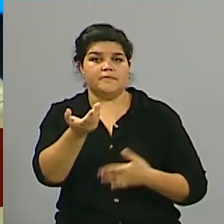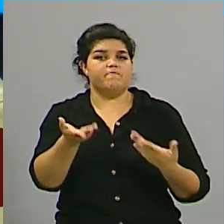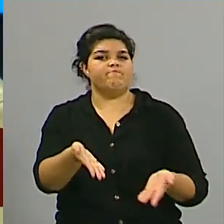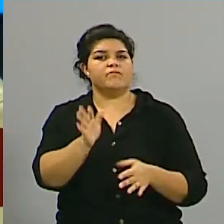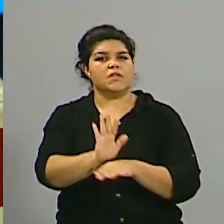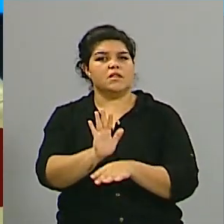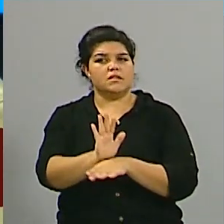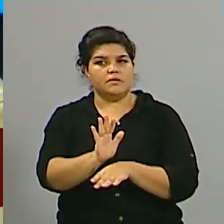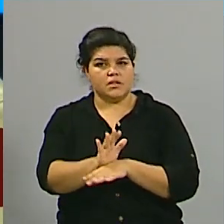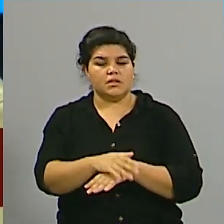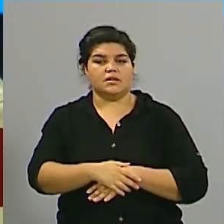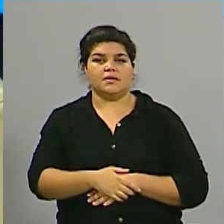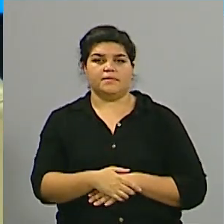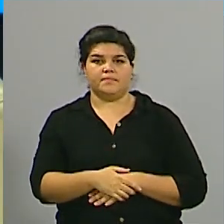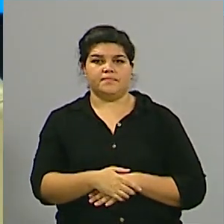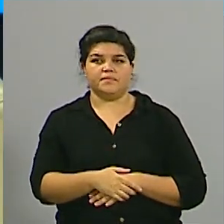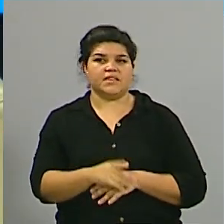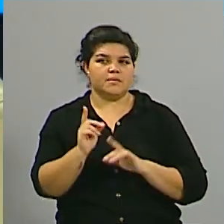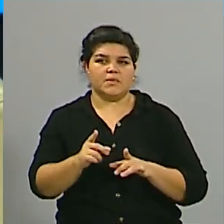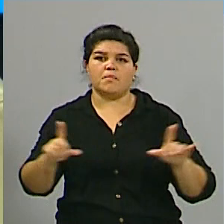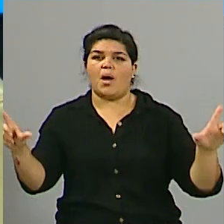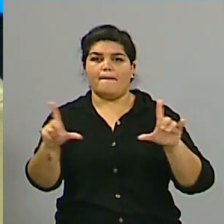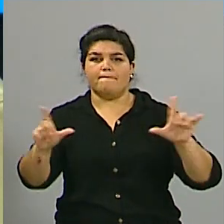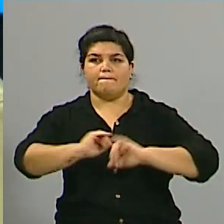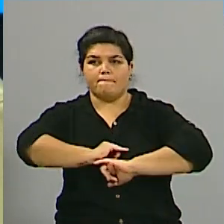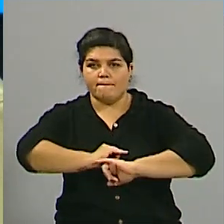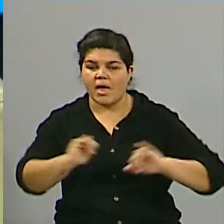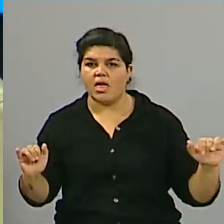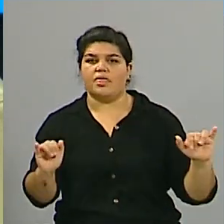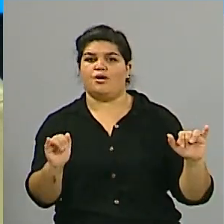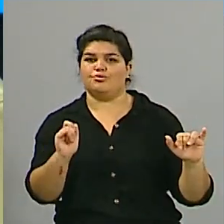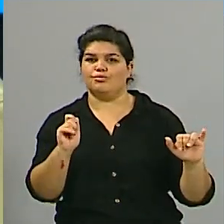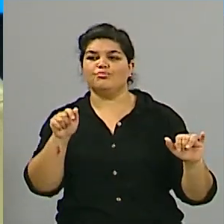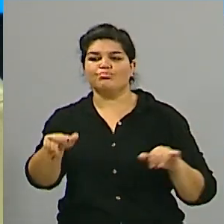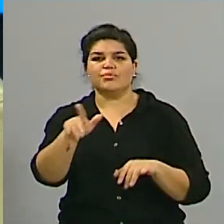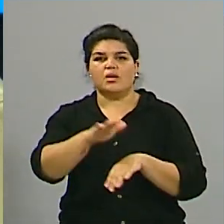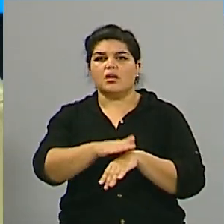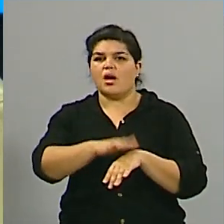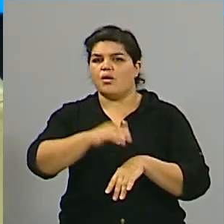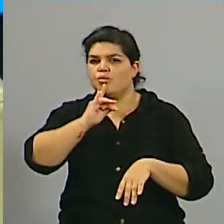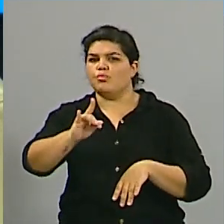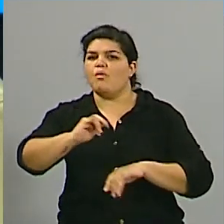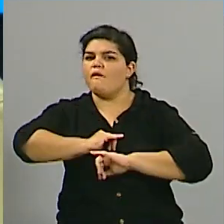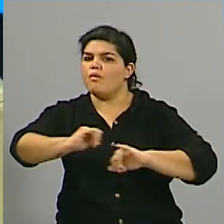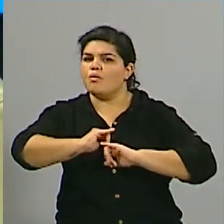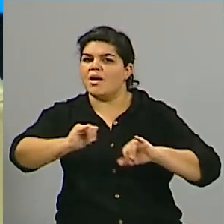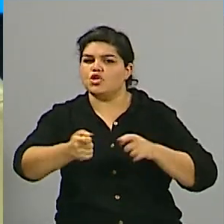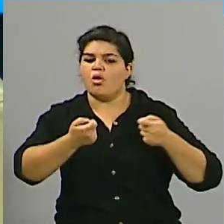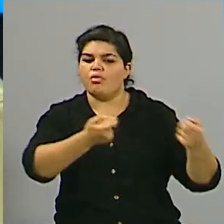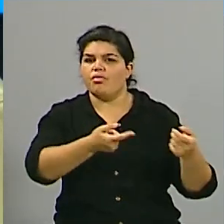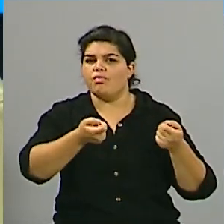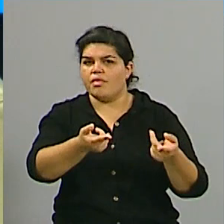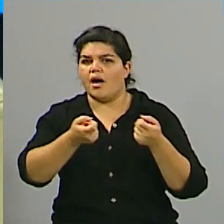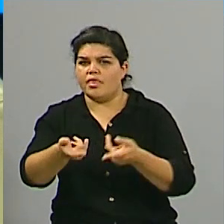por los medios de comunicación, por la información de la cual nos alimentamos a